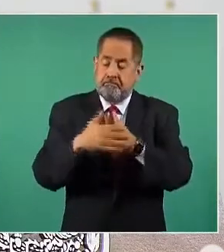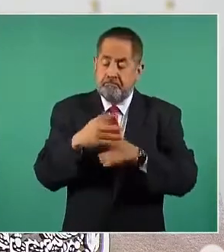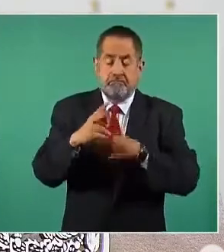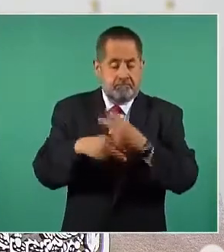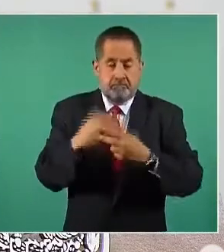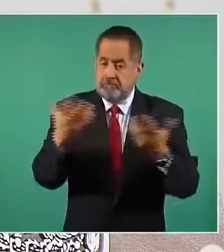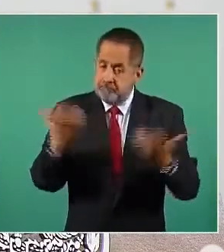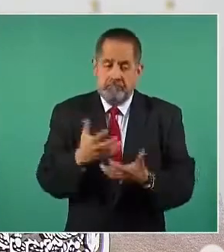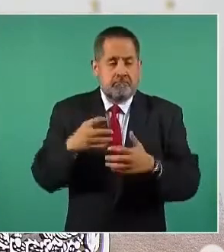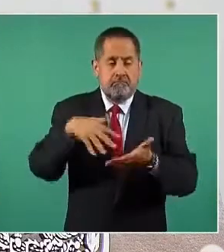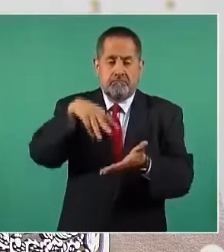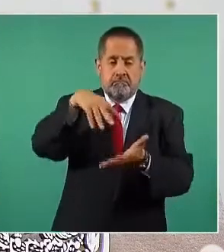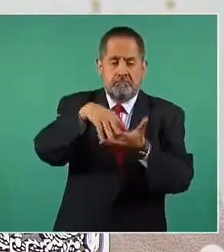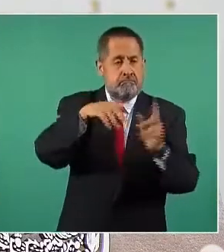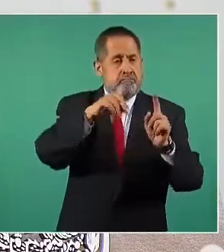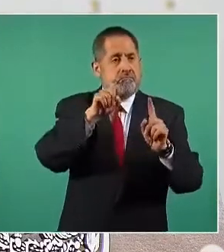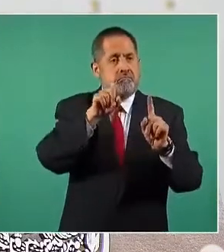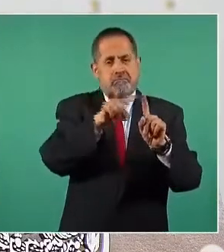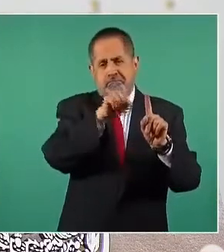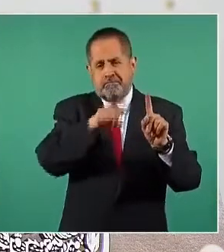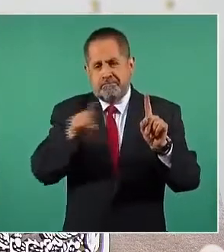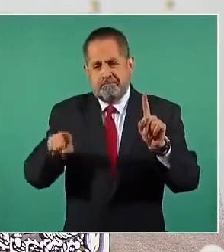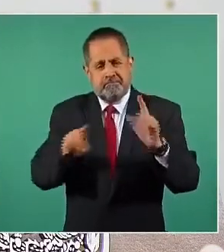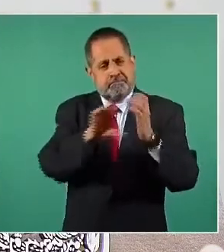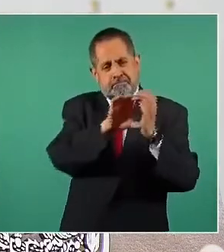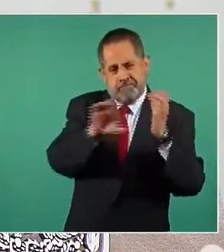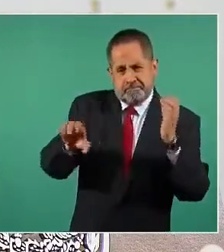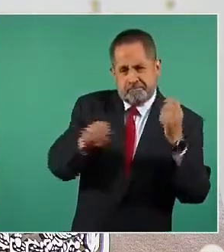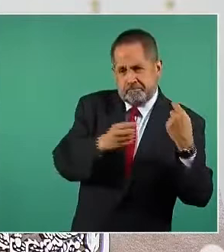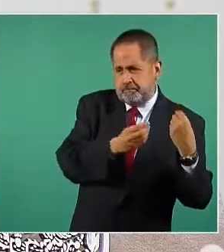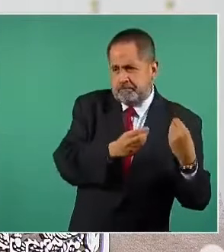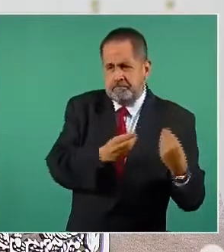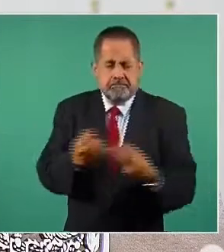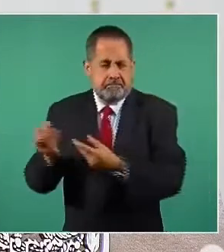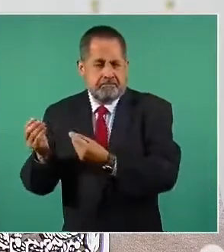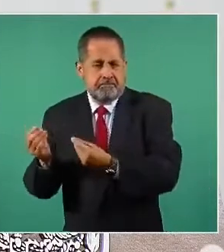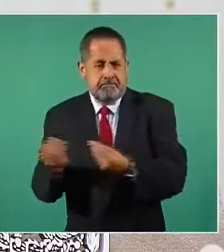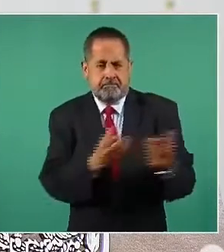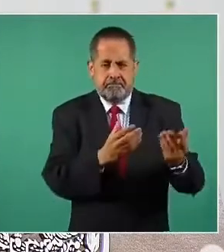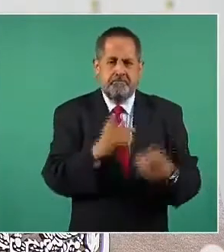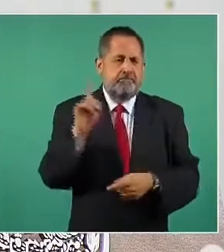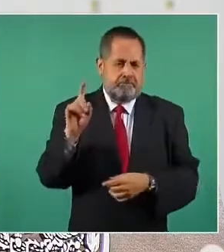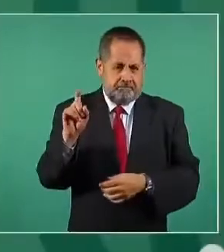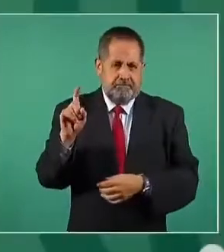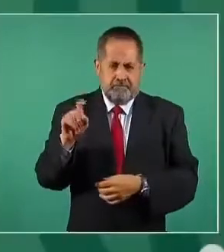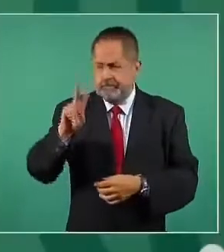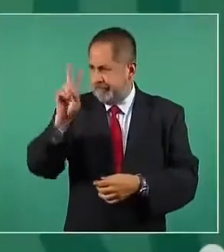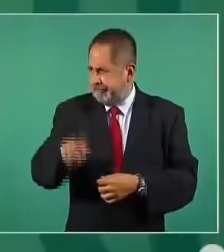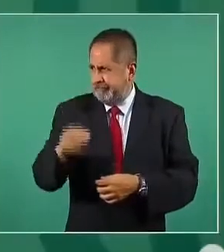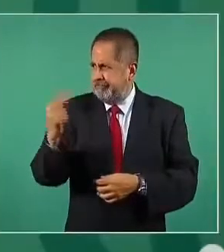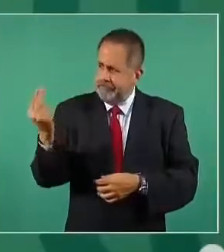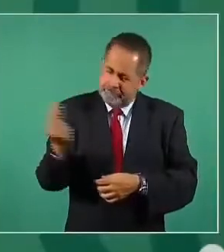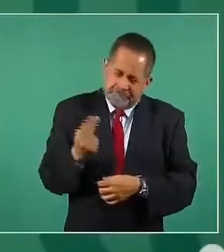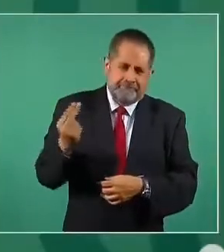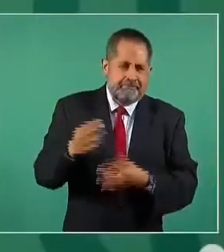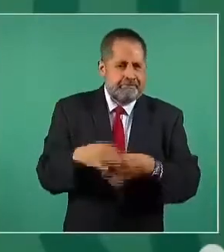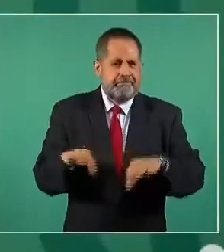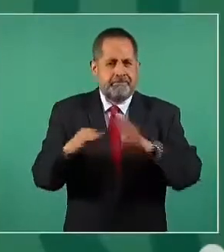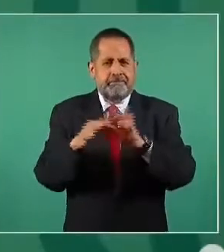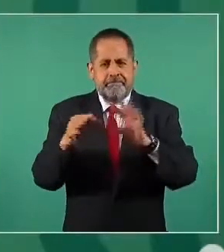el acueducto, porque es un asunto para enfrentar un